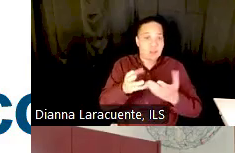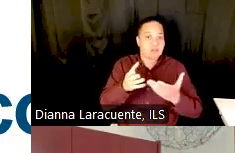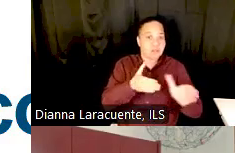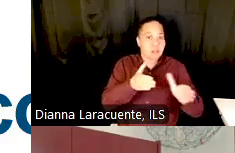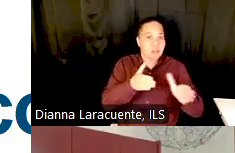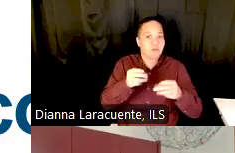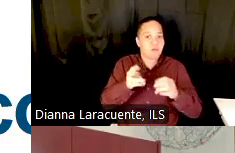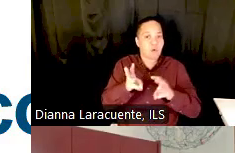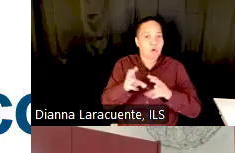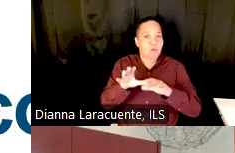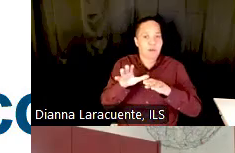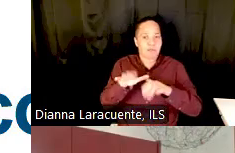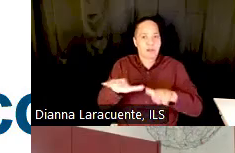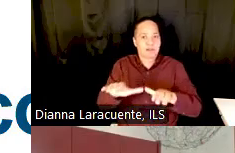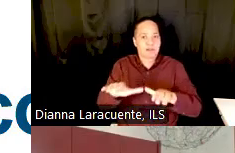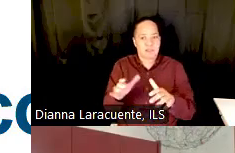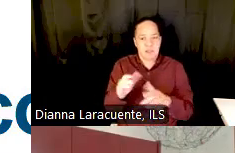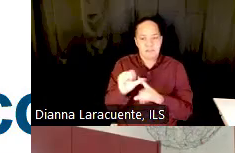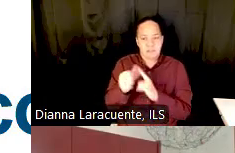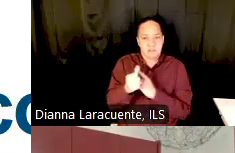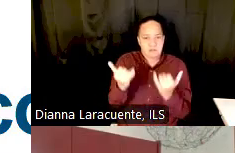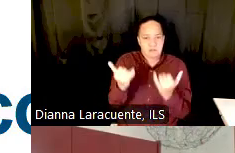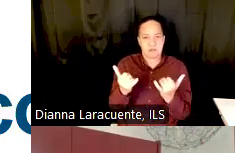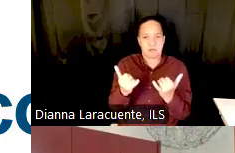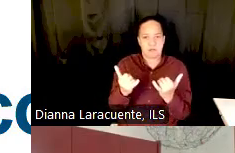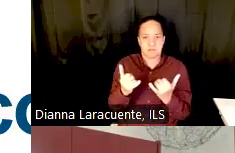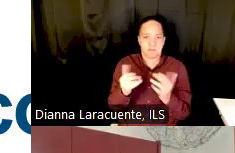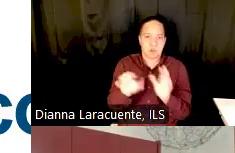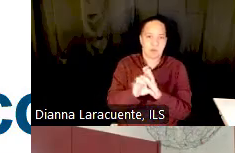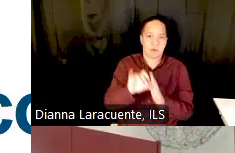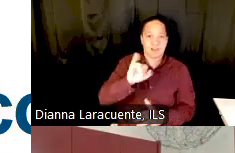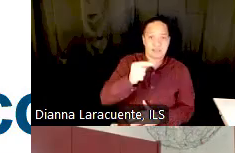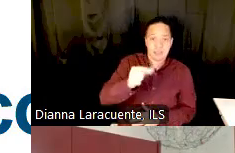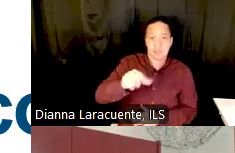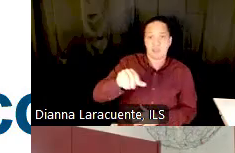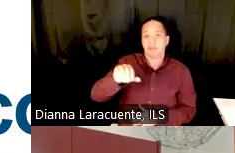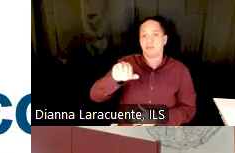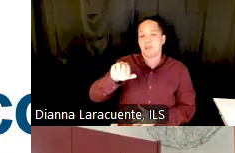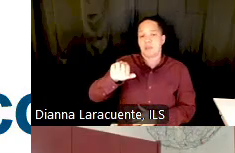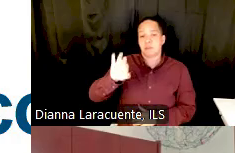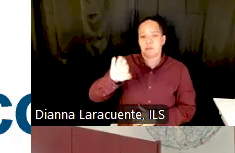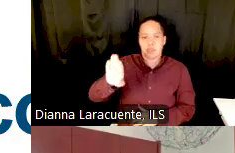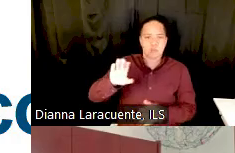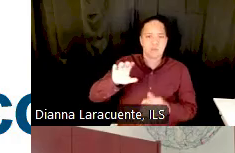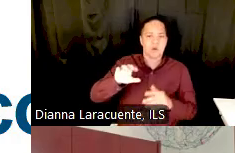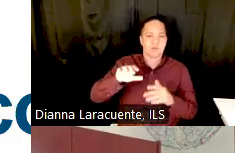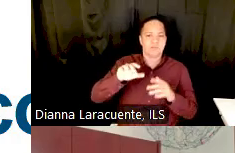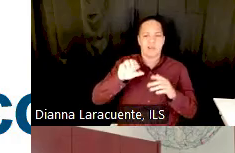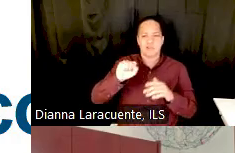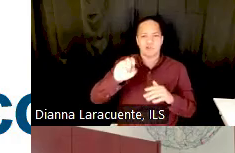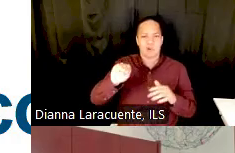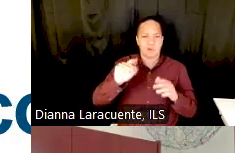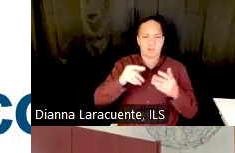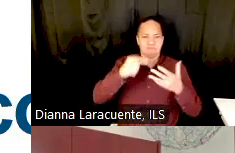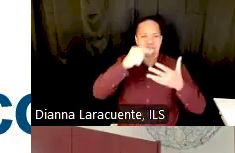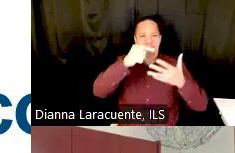este ambiente actual donde el Instagram, Facebook te explota las redes diciéndote montones de